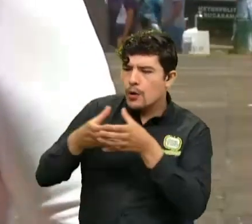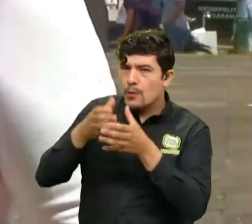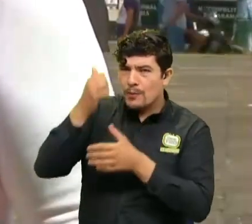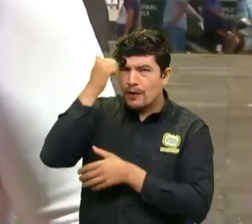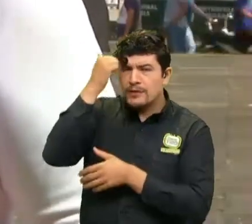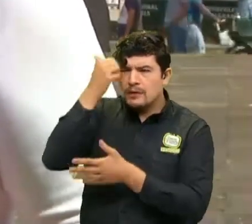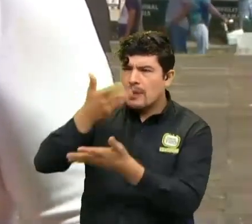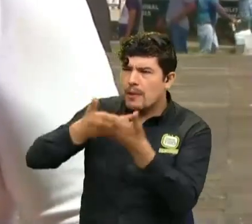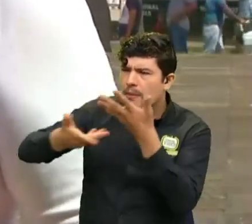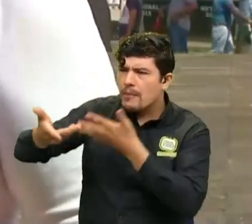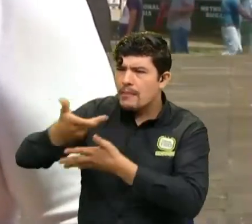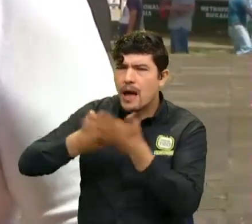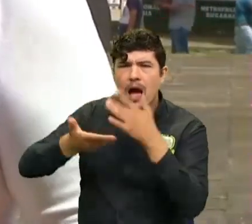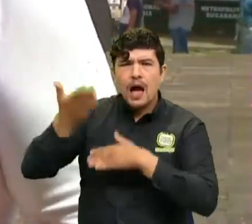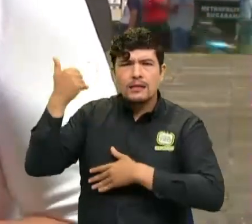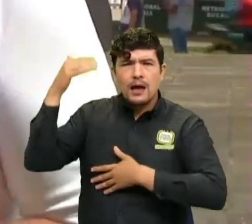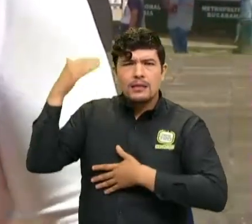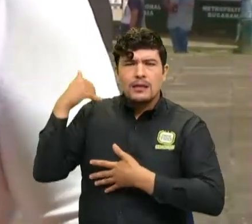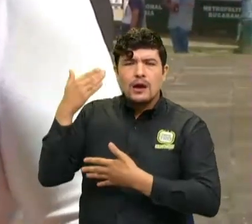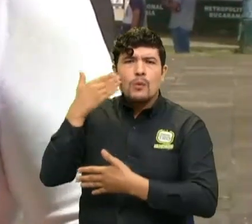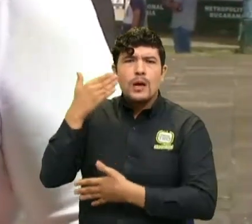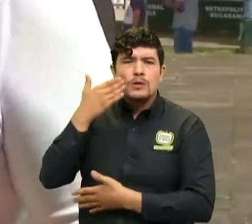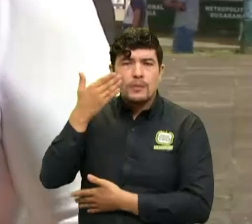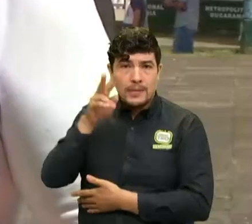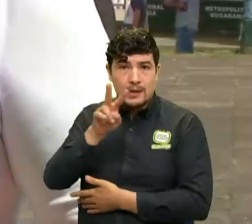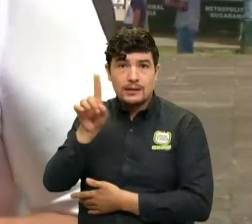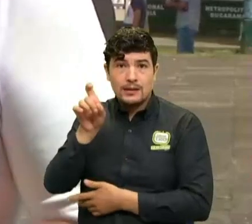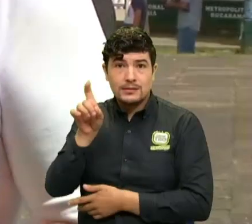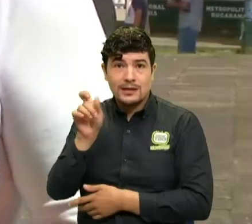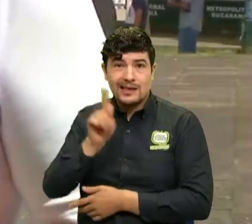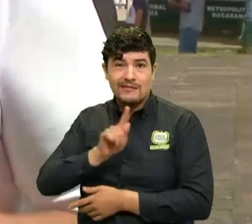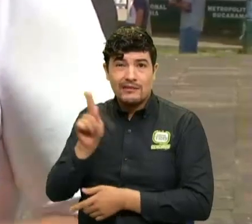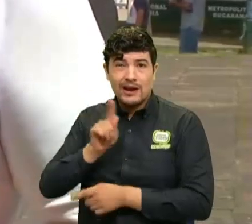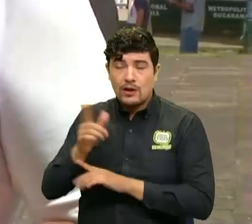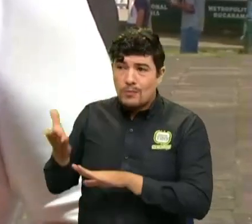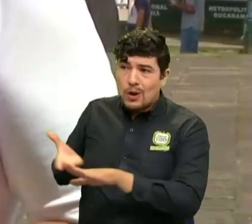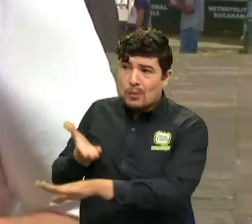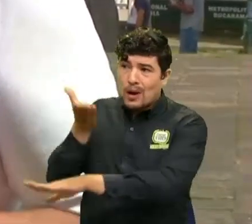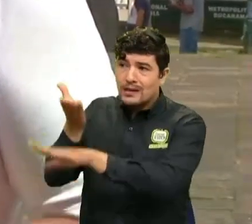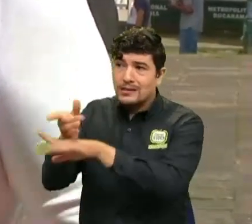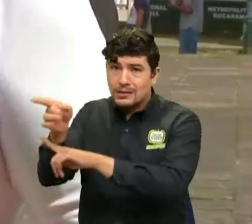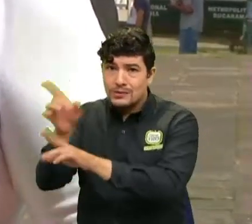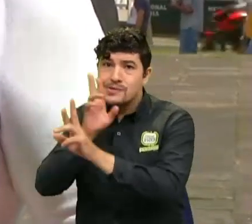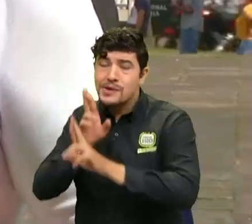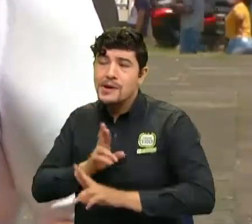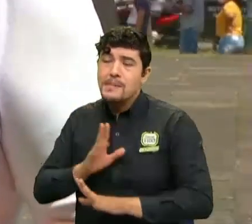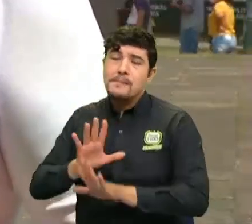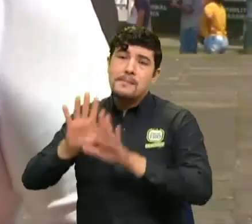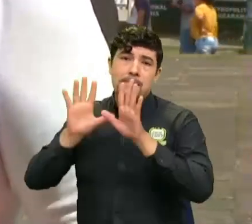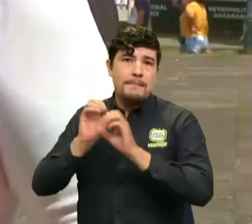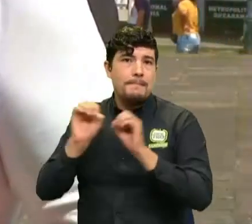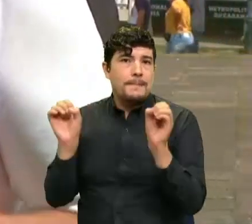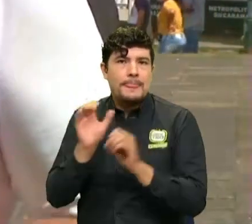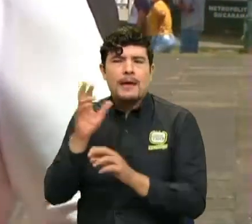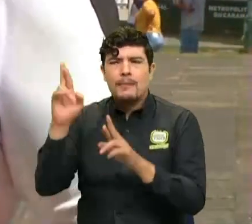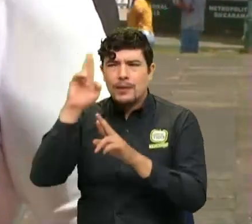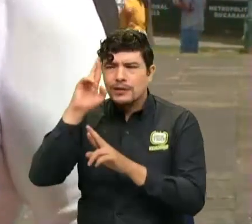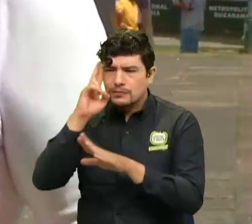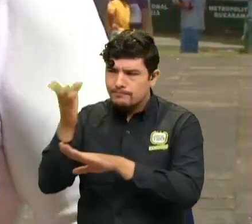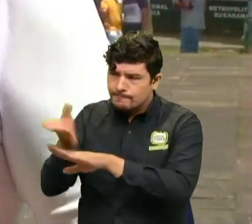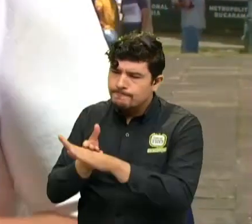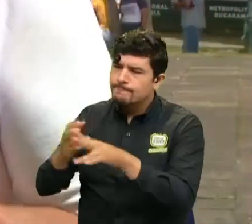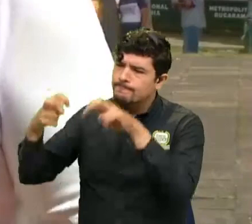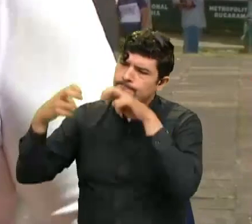el pliego de peticiones que nosotros plasmamos desde el 26 de febrero. Esperamos que respondan a las expectativas y que podamos llegar a